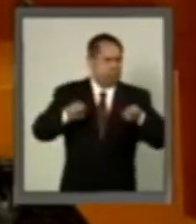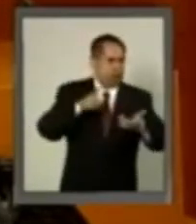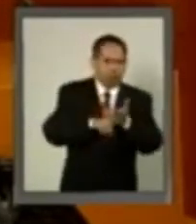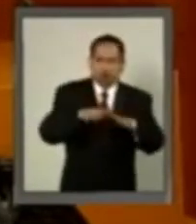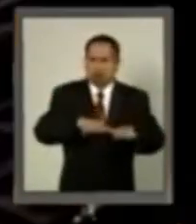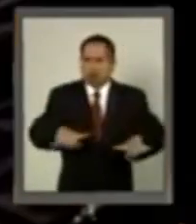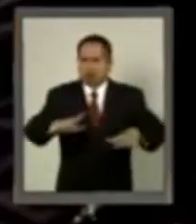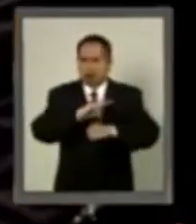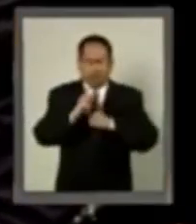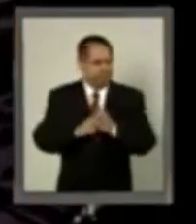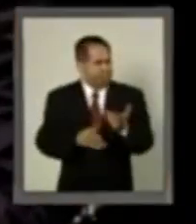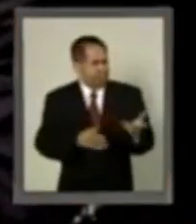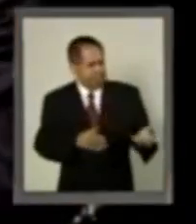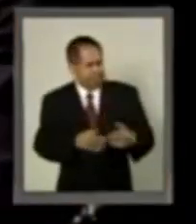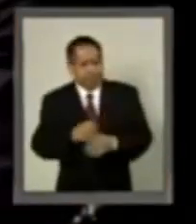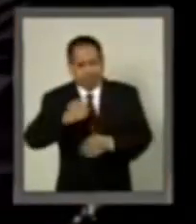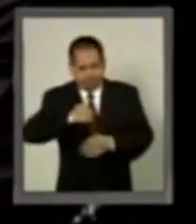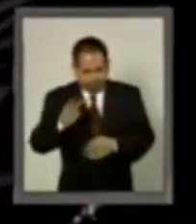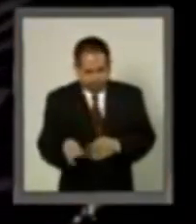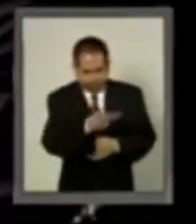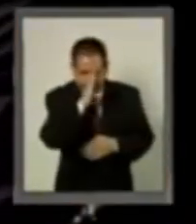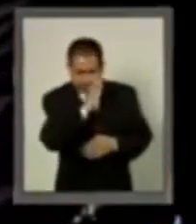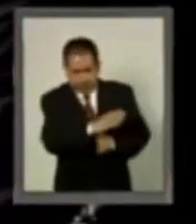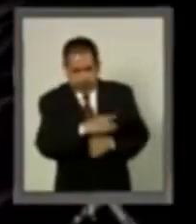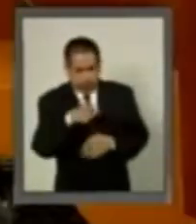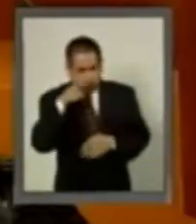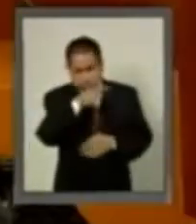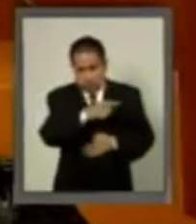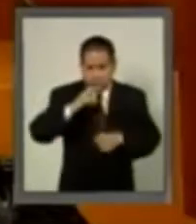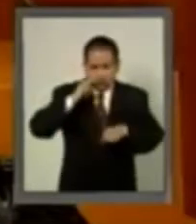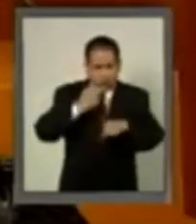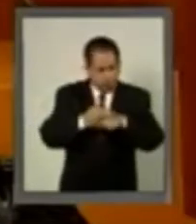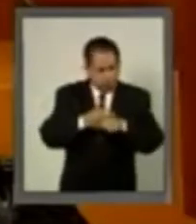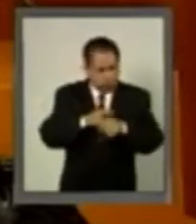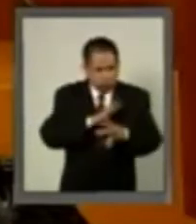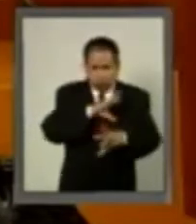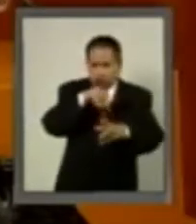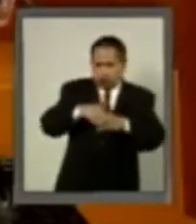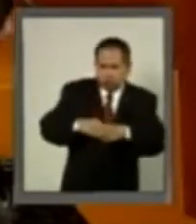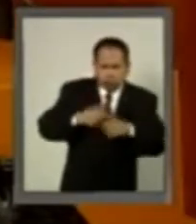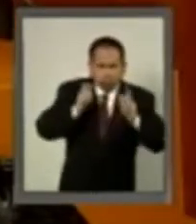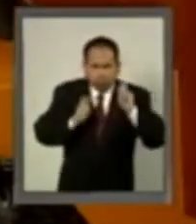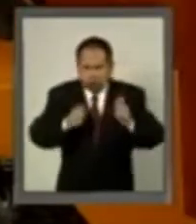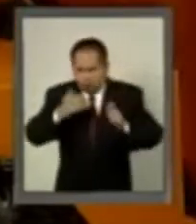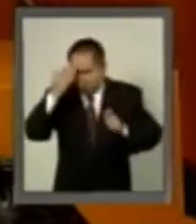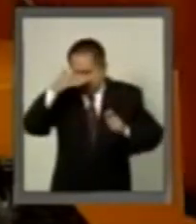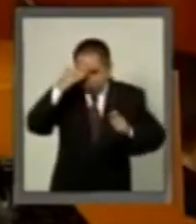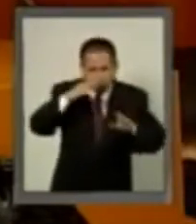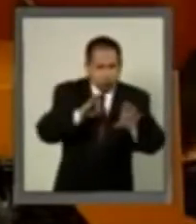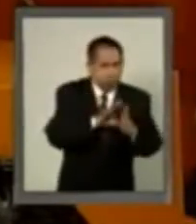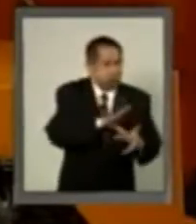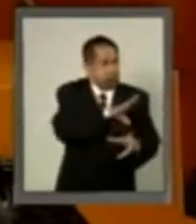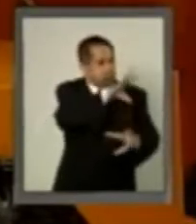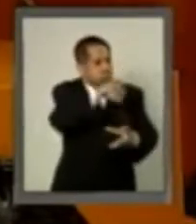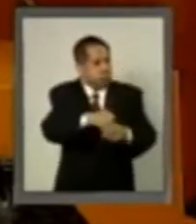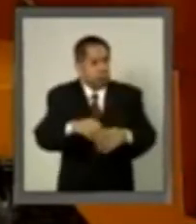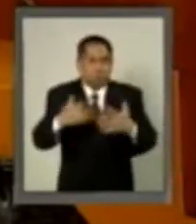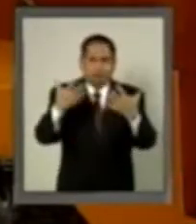muy claro el tema de seguridad pública, pues se cometen estas fallas en donde participan también algunas personas